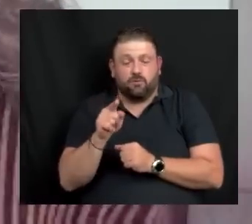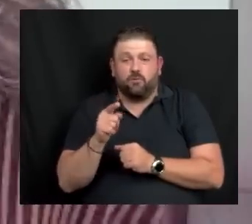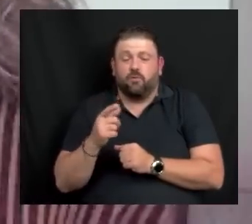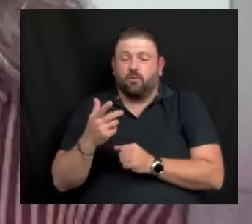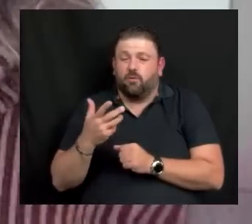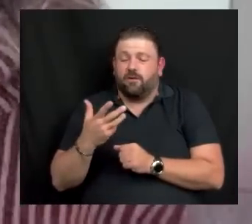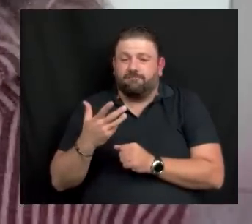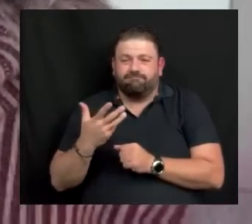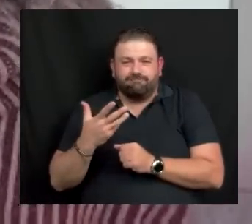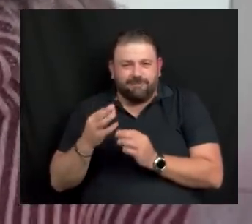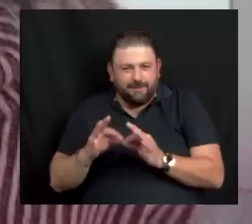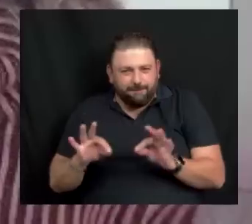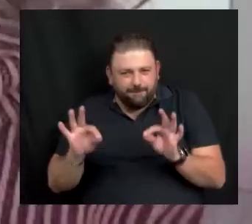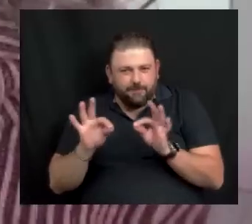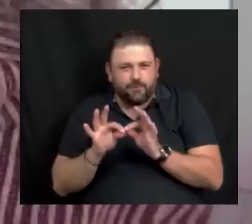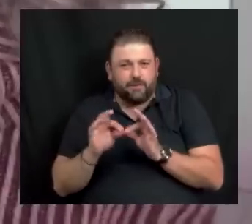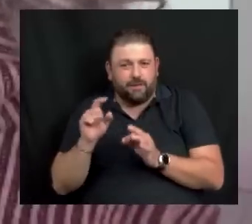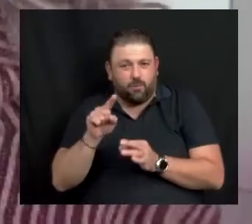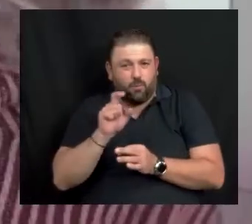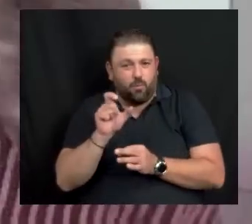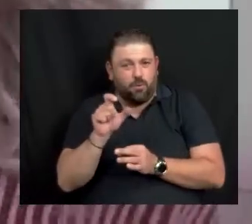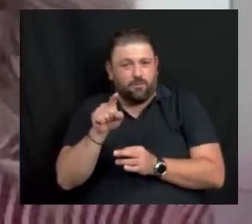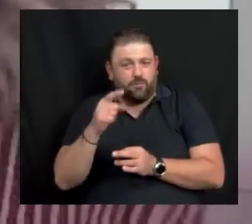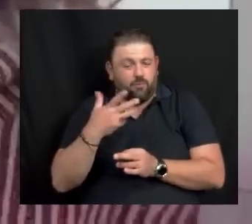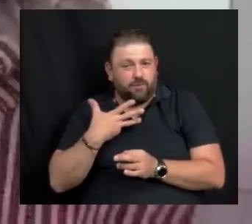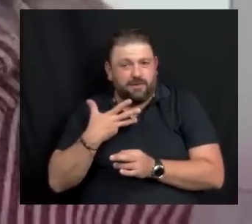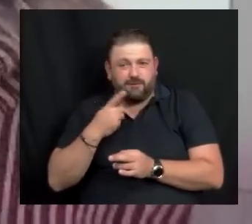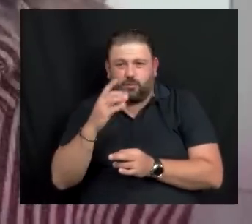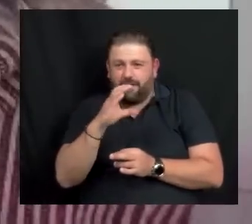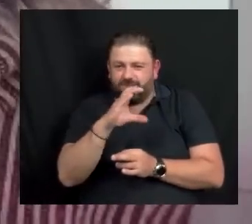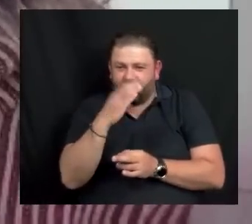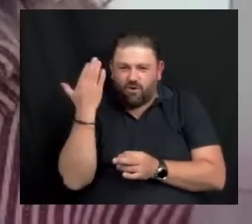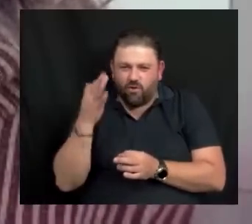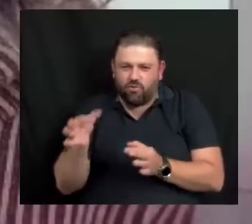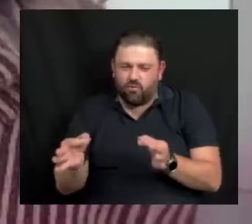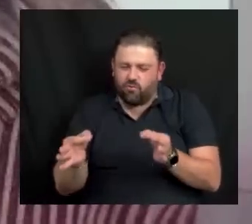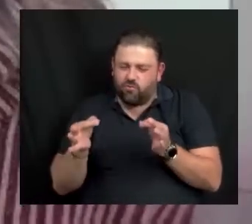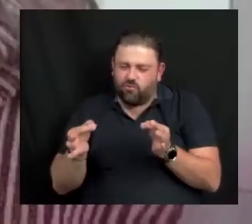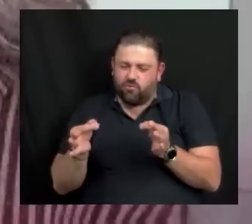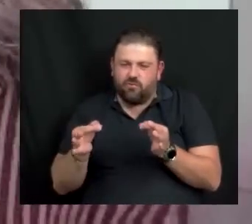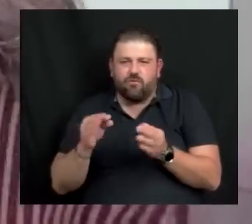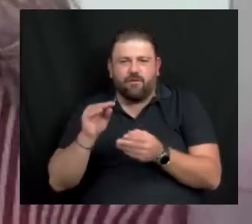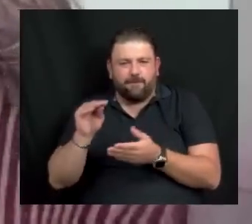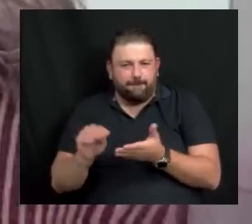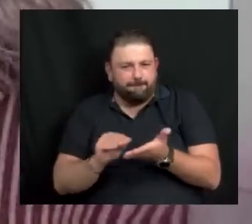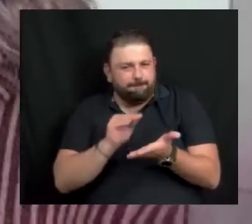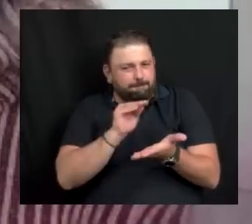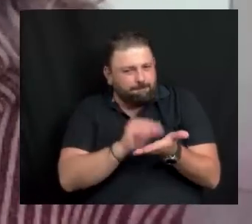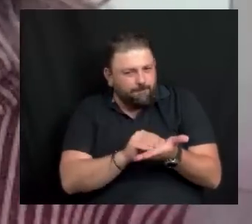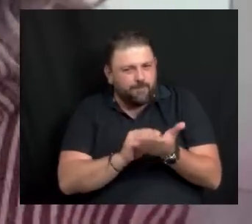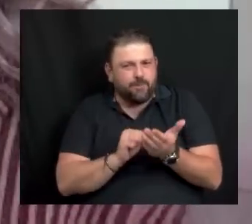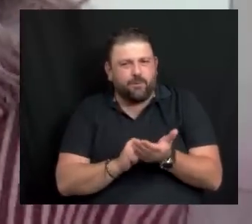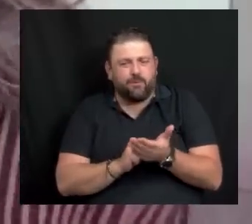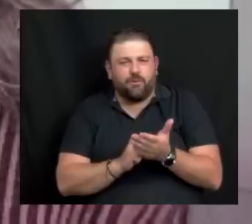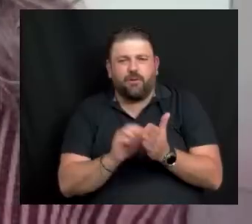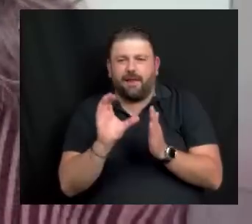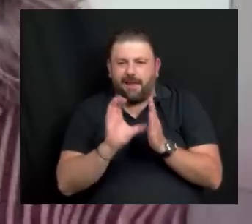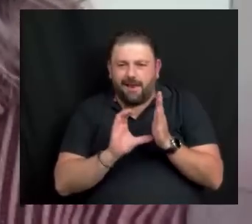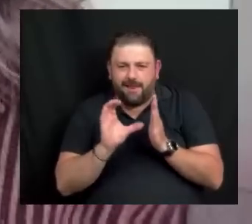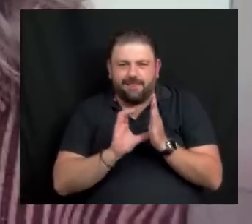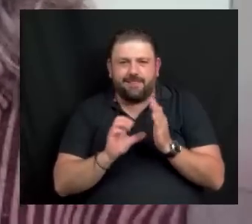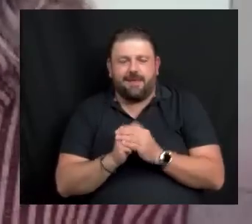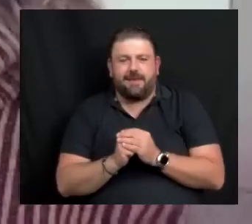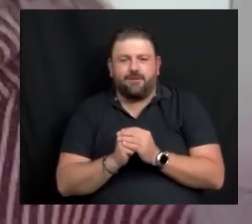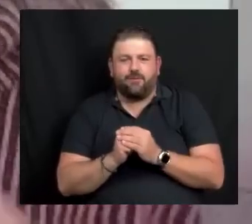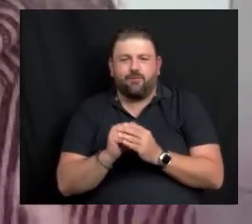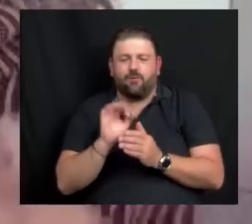la vacíes, ¿sí?, a un calendario. Sí. Los calendarios siempre nos marcan fechas importantes,